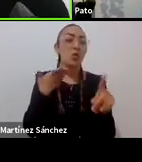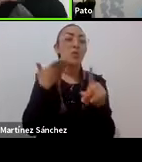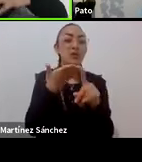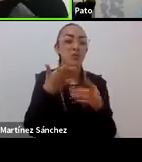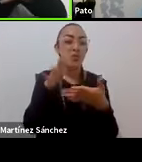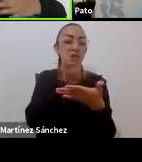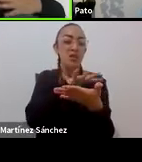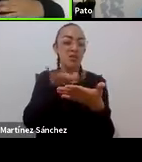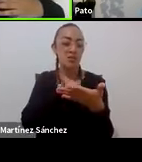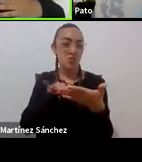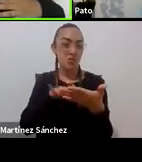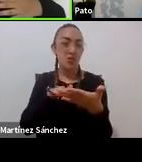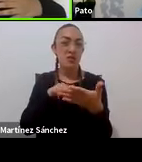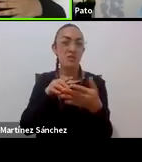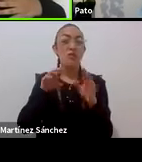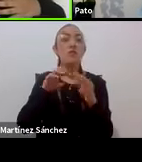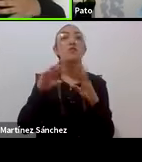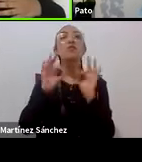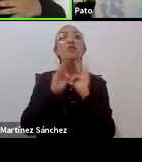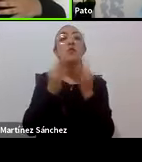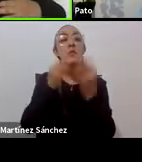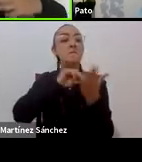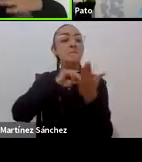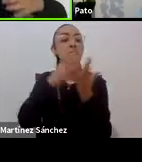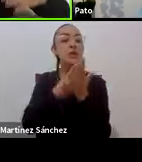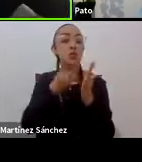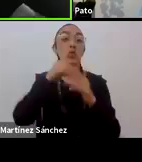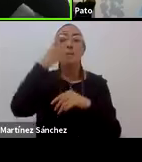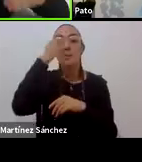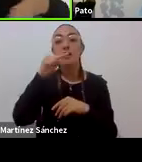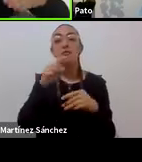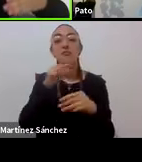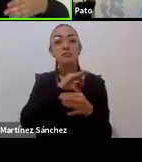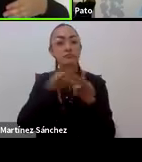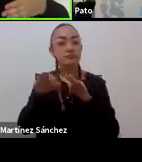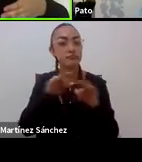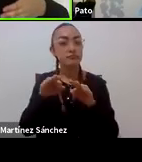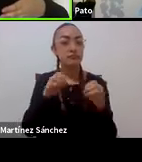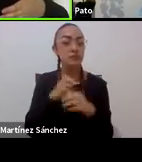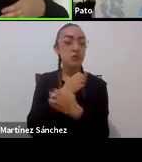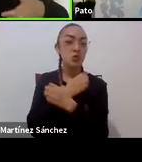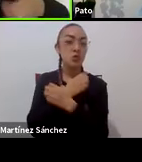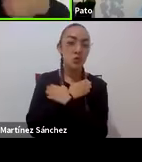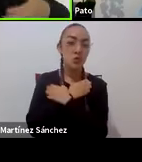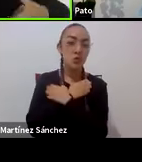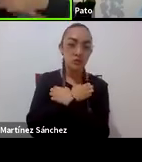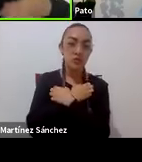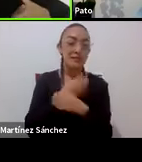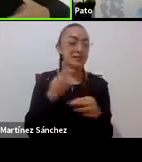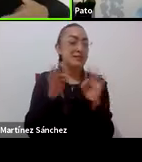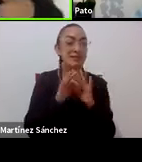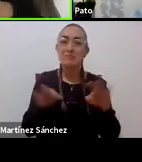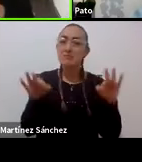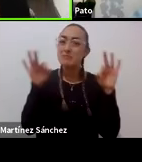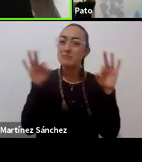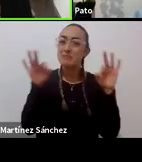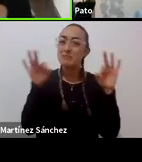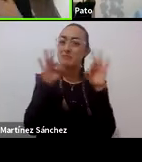y recurso fundamental para la construcción de política pública, porque es parte del bienestar, el arte, la